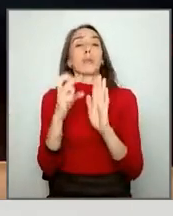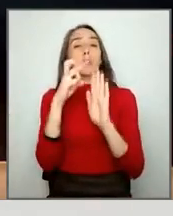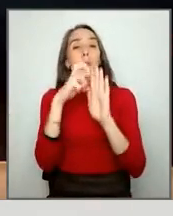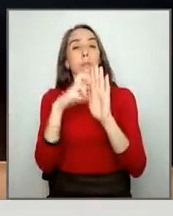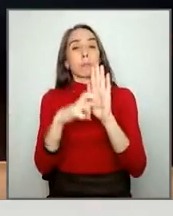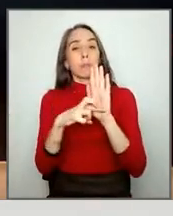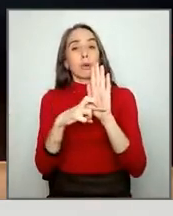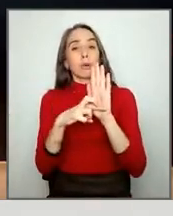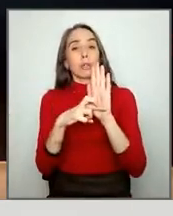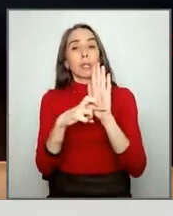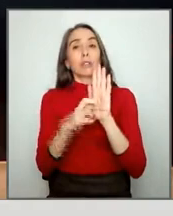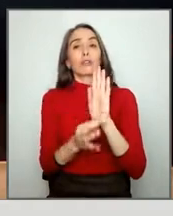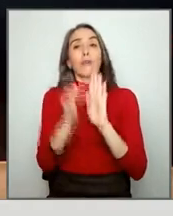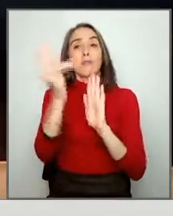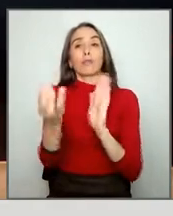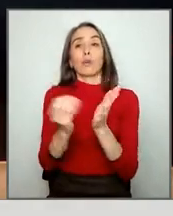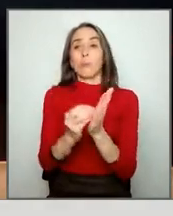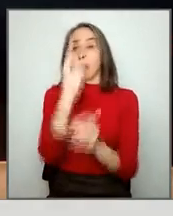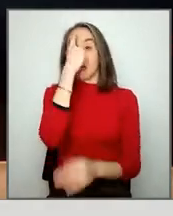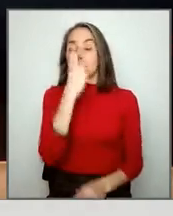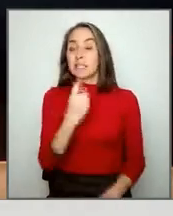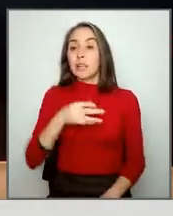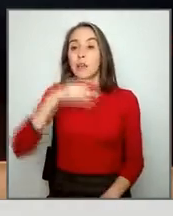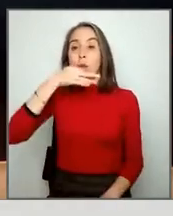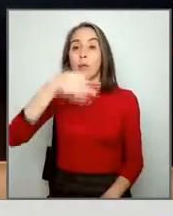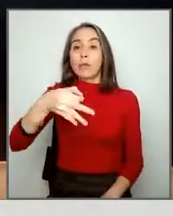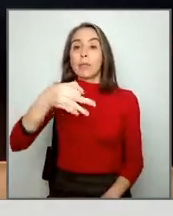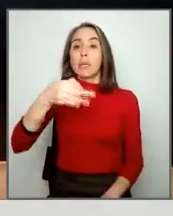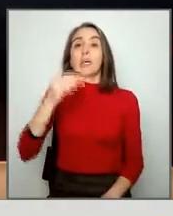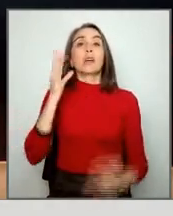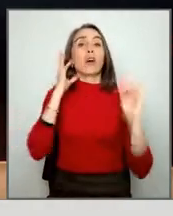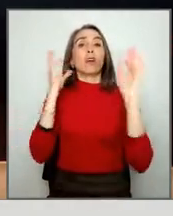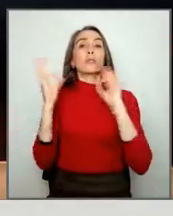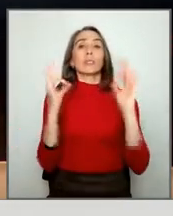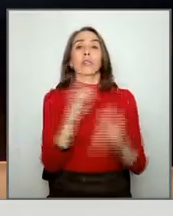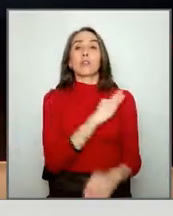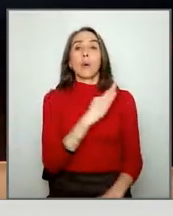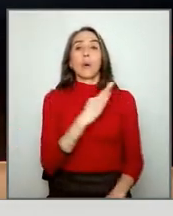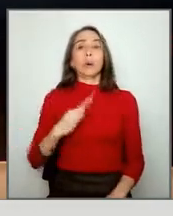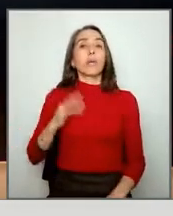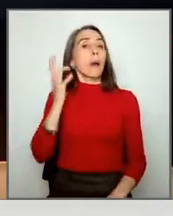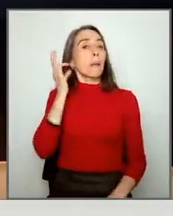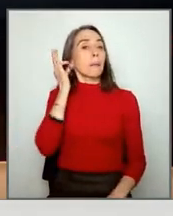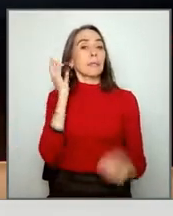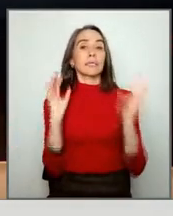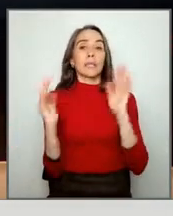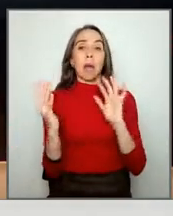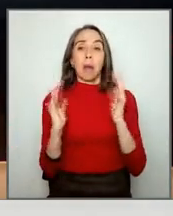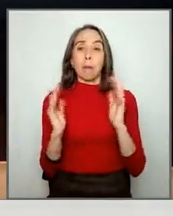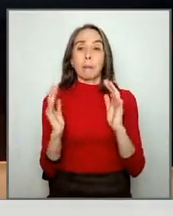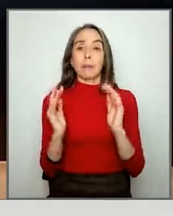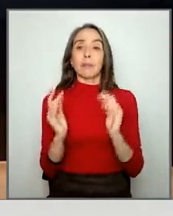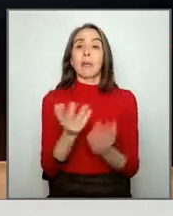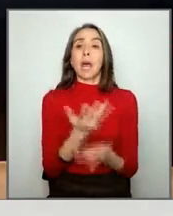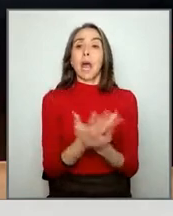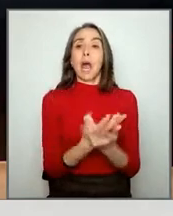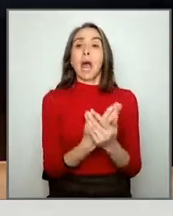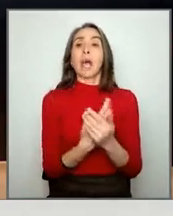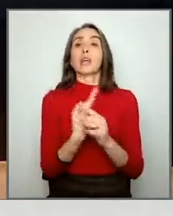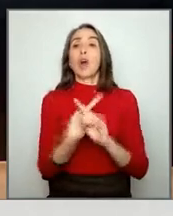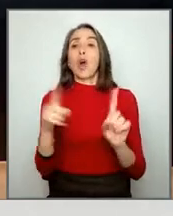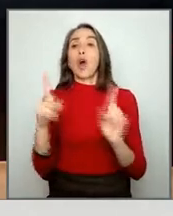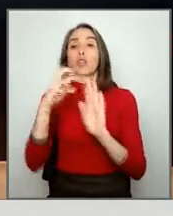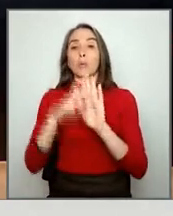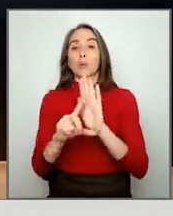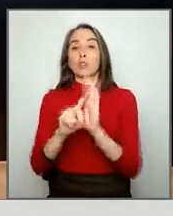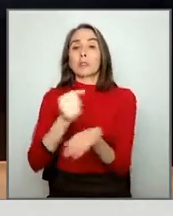en el futuro como nos señaló también la señora ministra de medio ambiente de que existe otro proyecto que está en el senado que